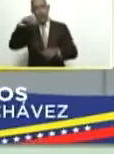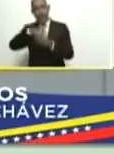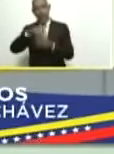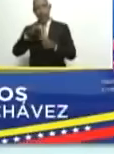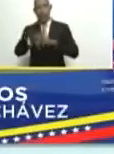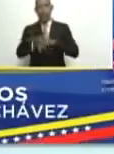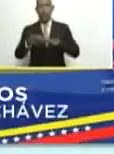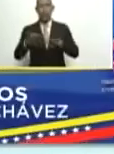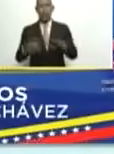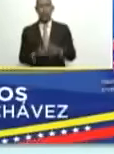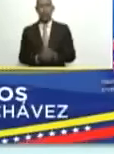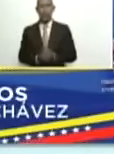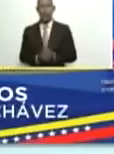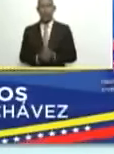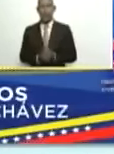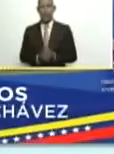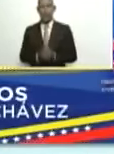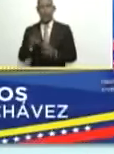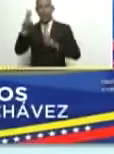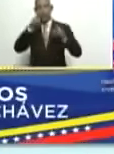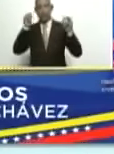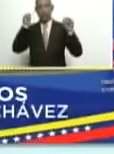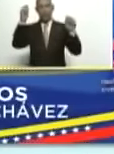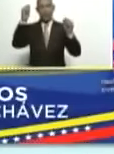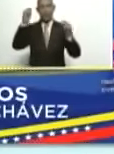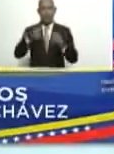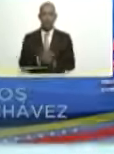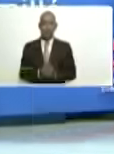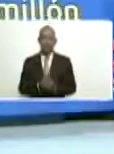municipios. Venceremos, presidente,